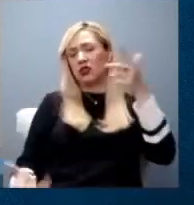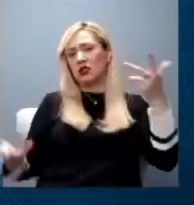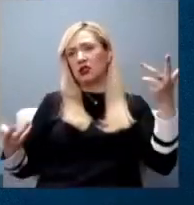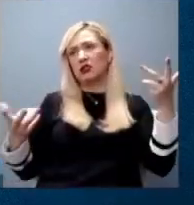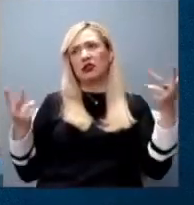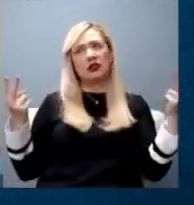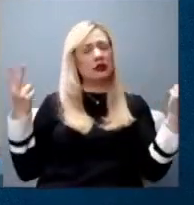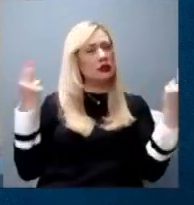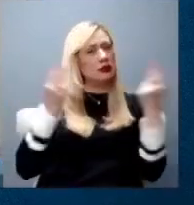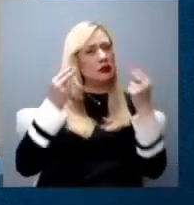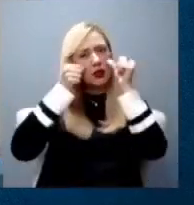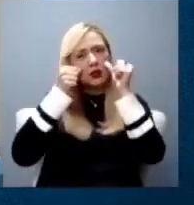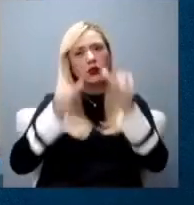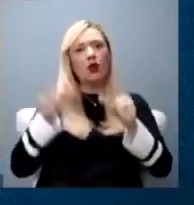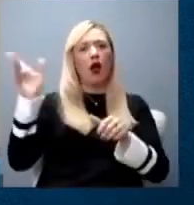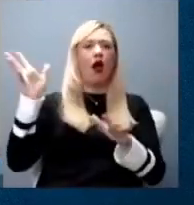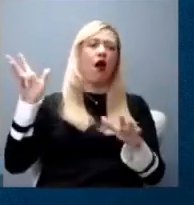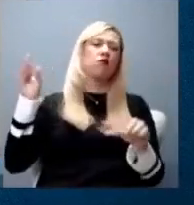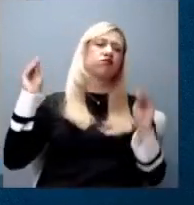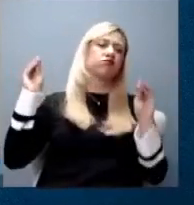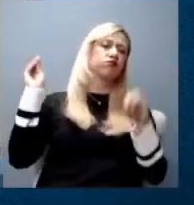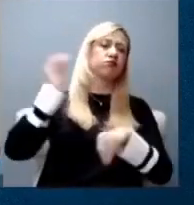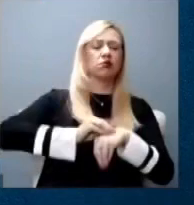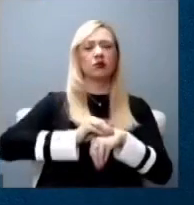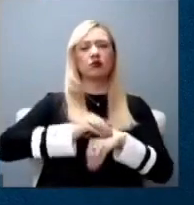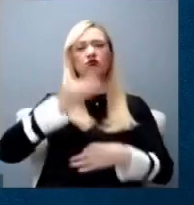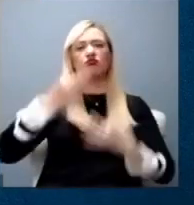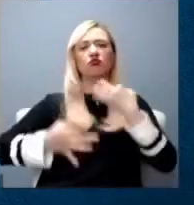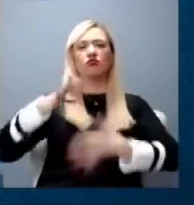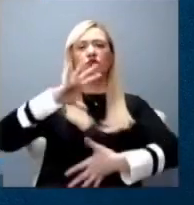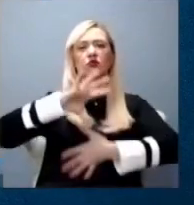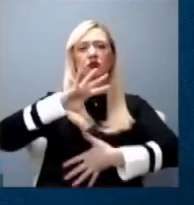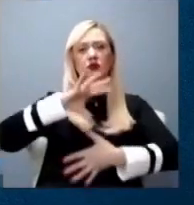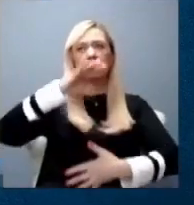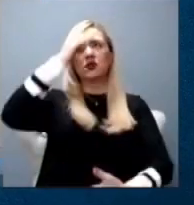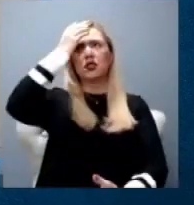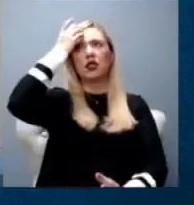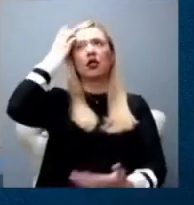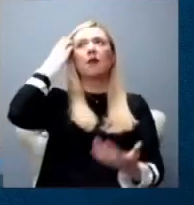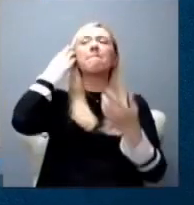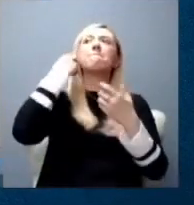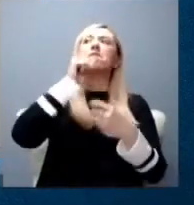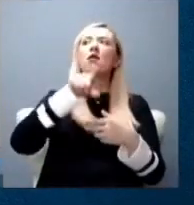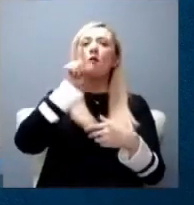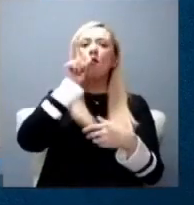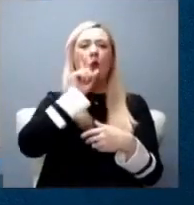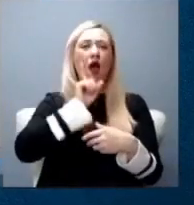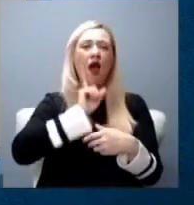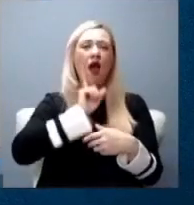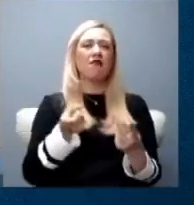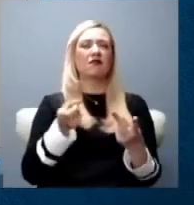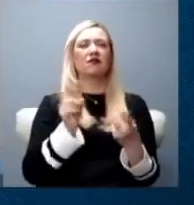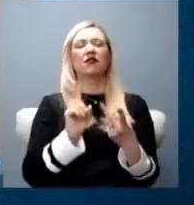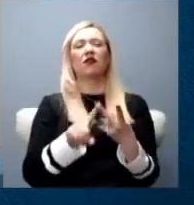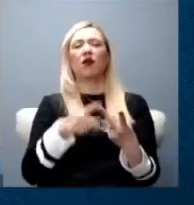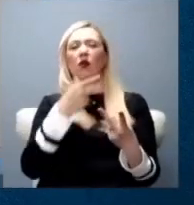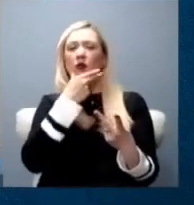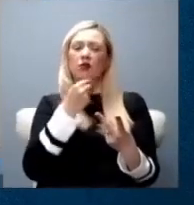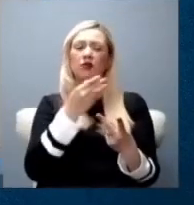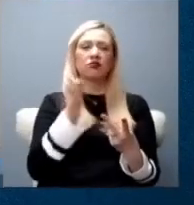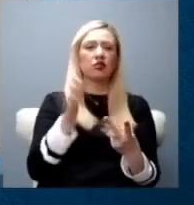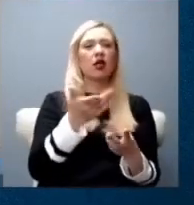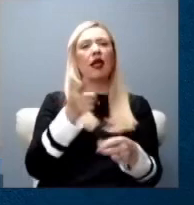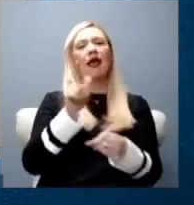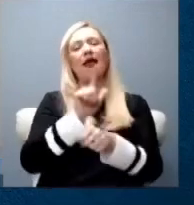que ha llevado adelante la Corte Interamericana con relación a las cuestiones de género, con relación a las cuestiones de diversidad sexual,